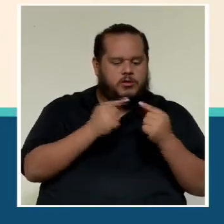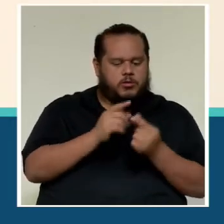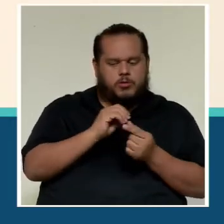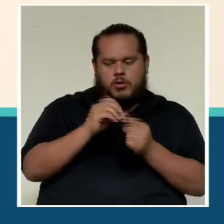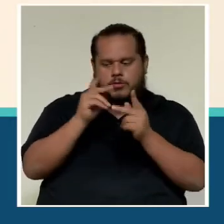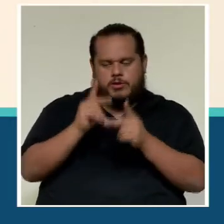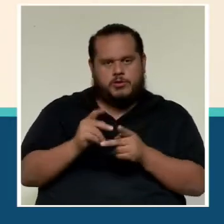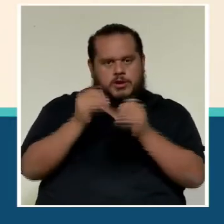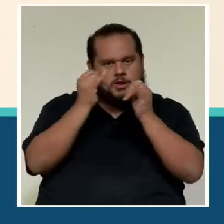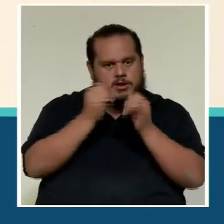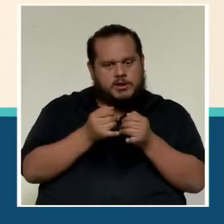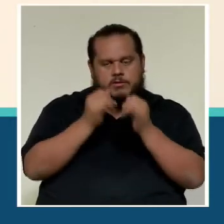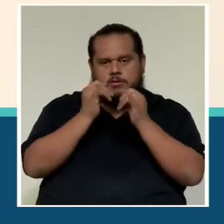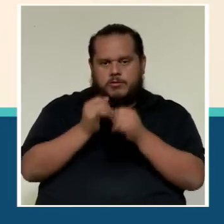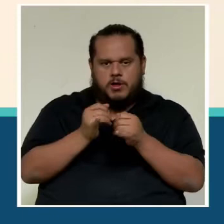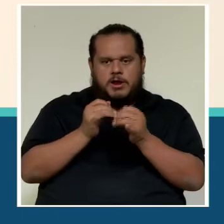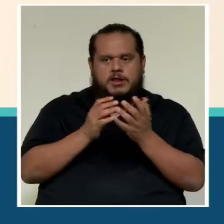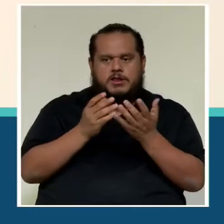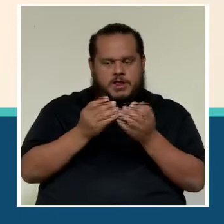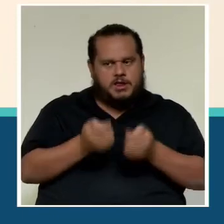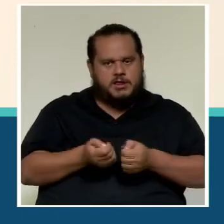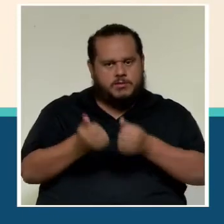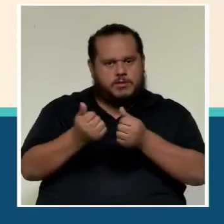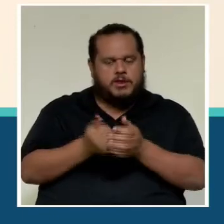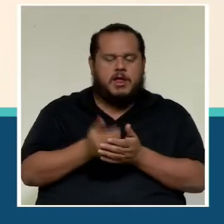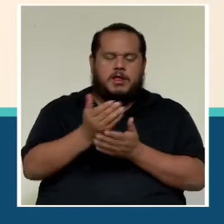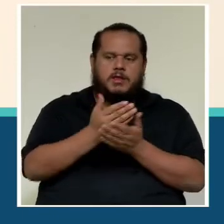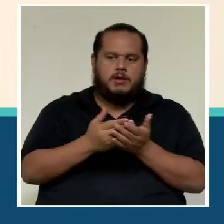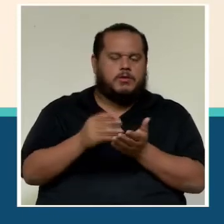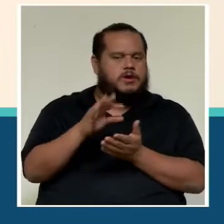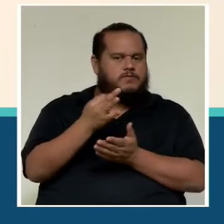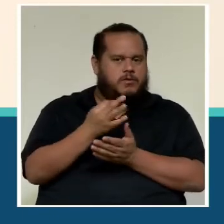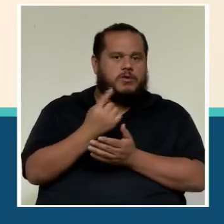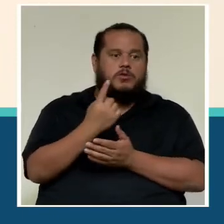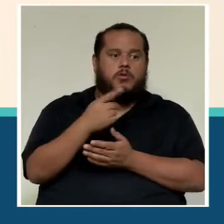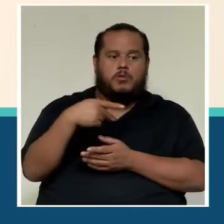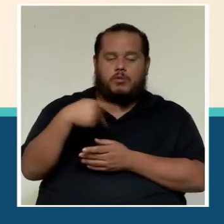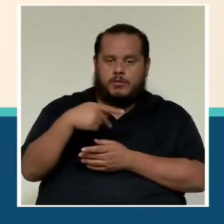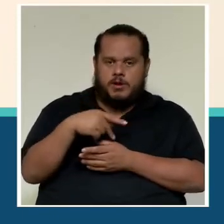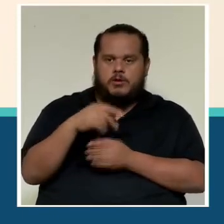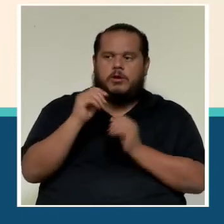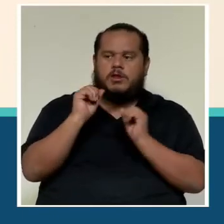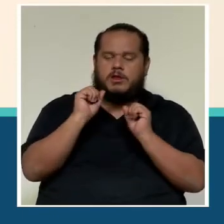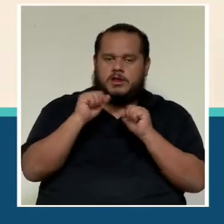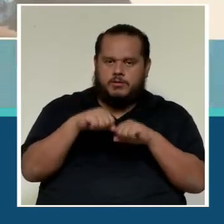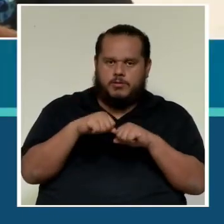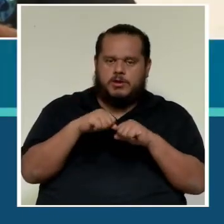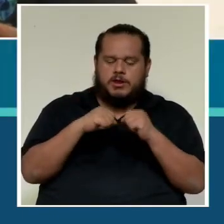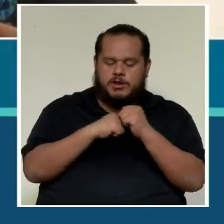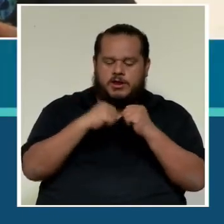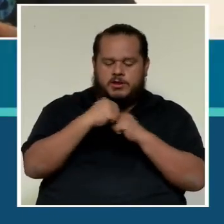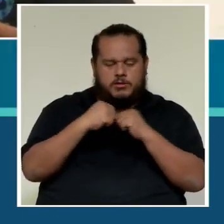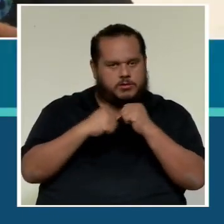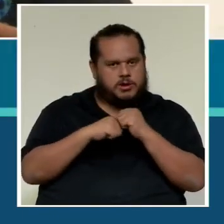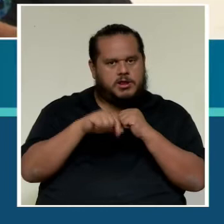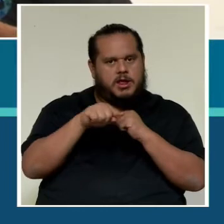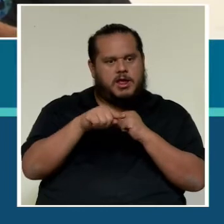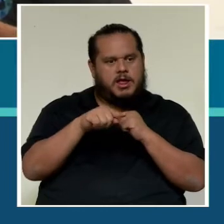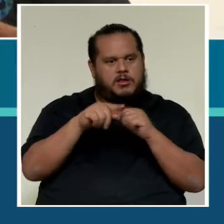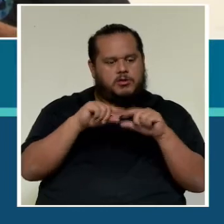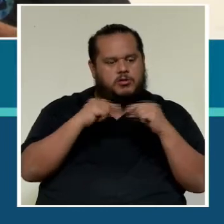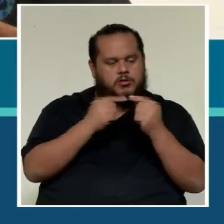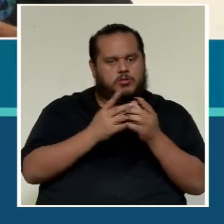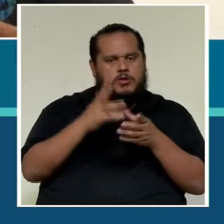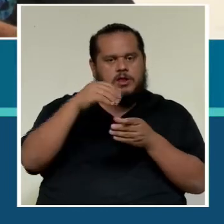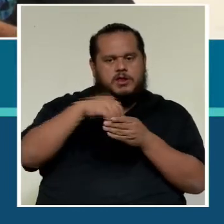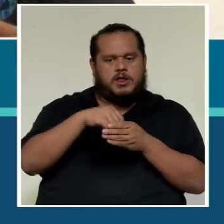individuales que han sido deportadas no representan de alguna manera un riesgo de que pudiera estar estructurándose estas pandillas dentro